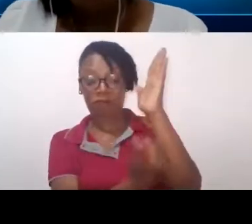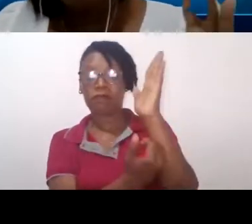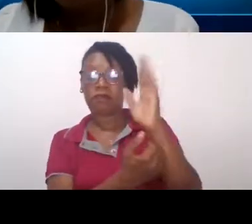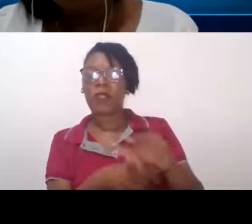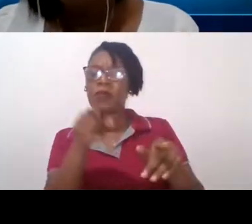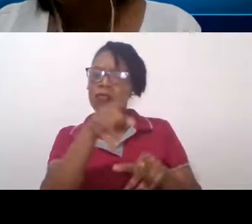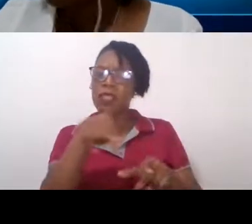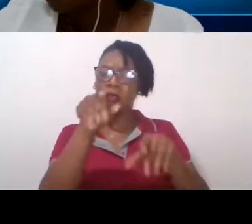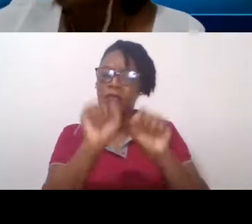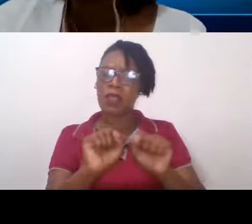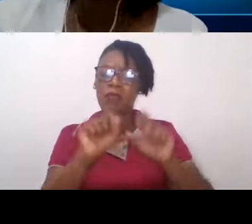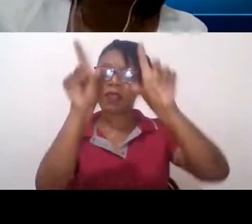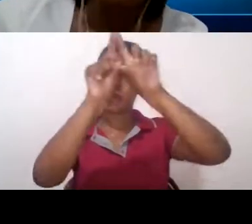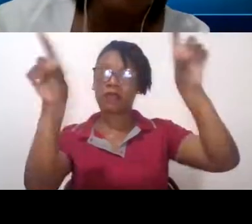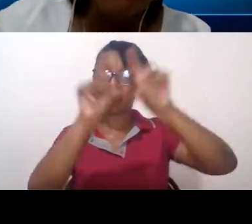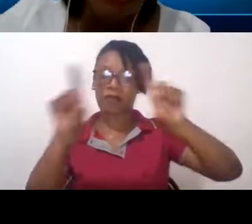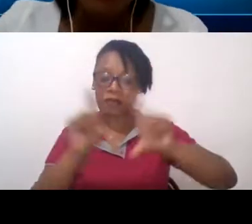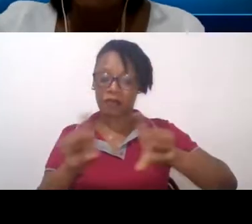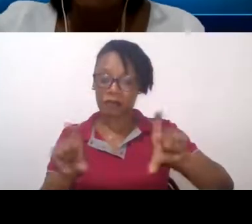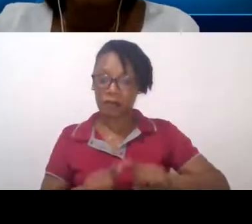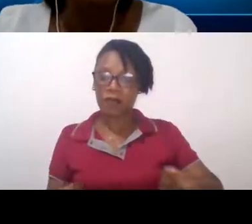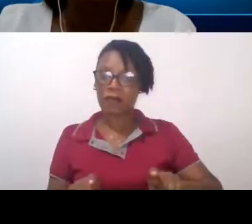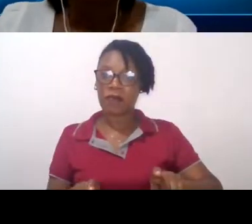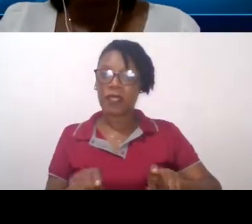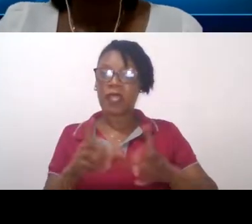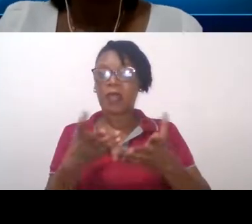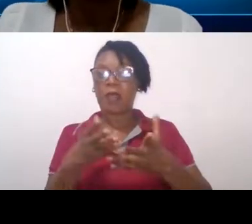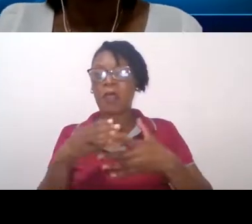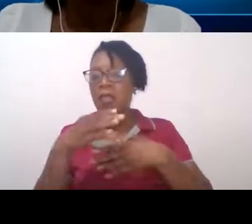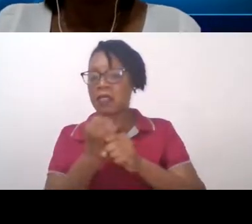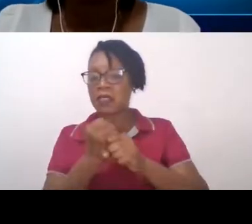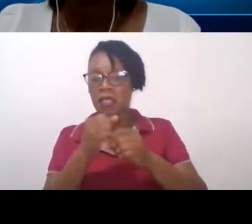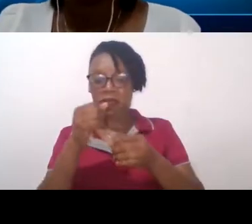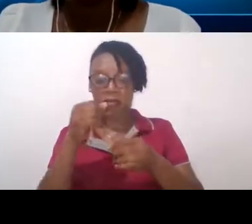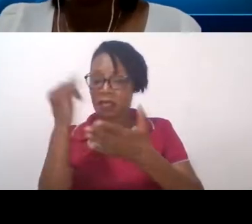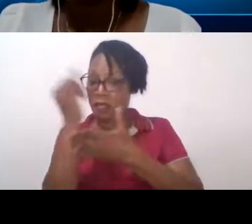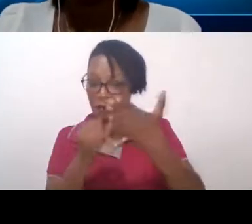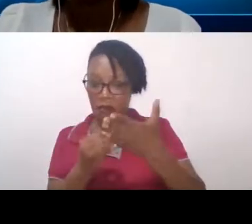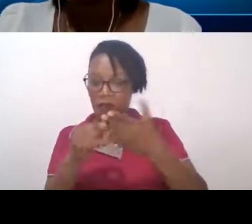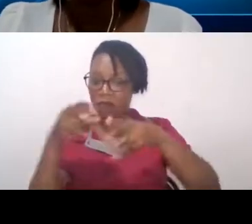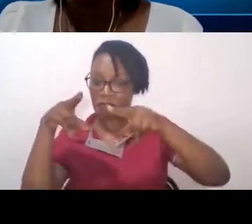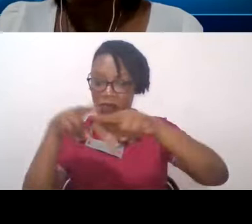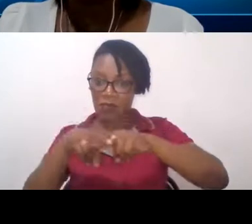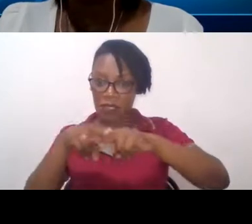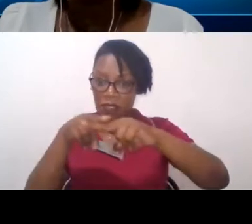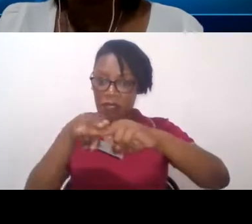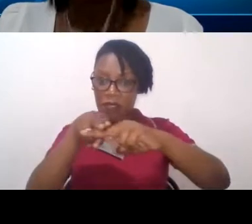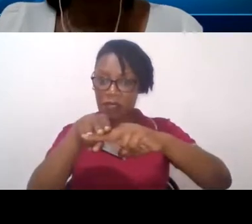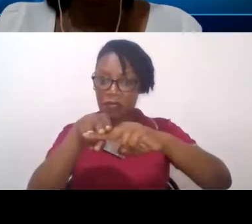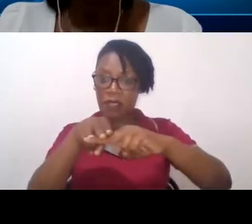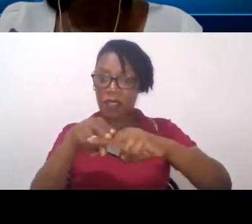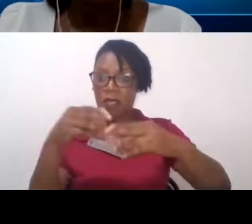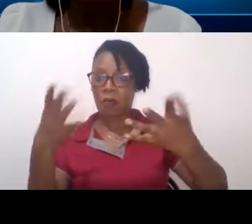poner varios cuadritos, si ustedes quieren pueden hacer la figura de tren o pueden hacerlo como este